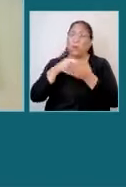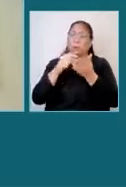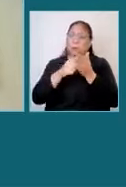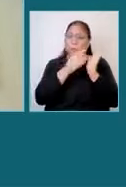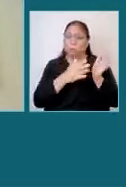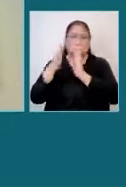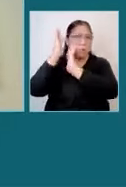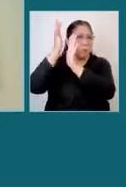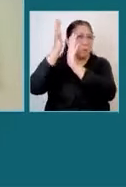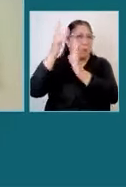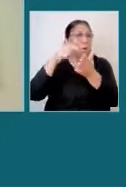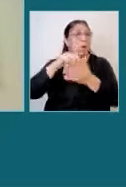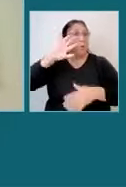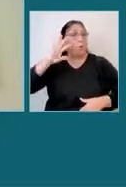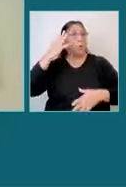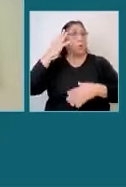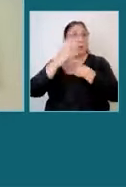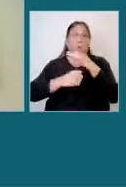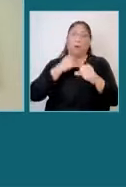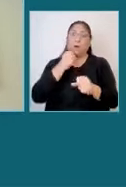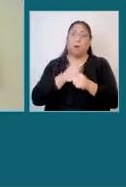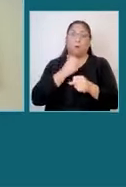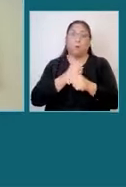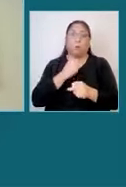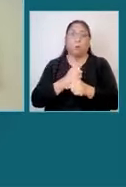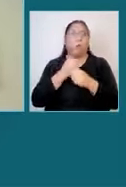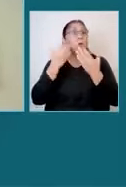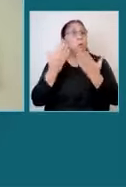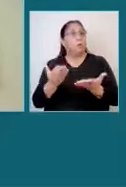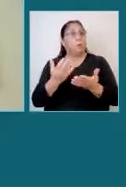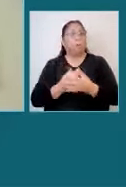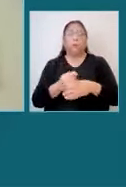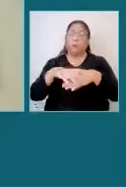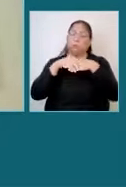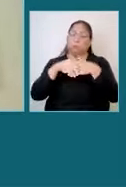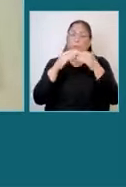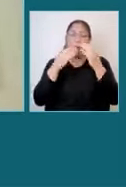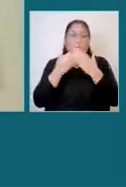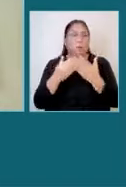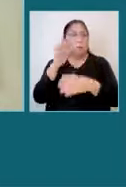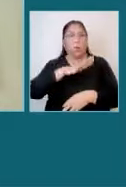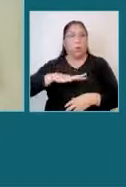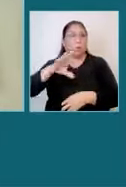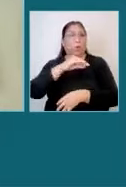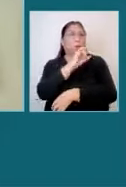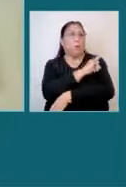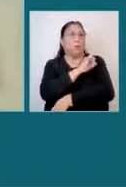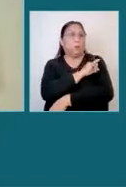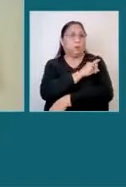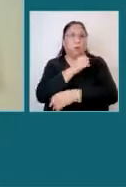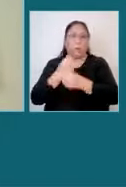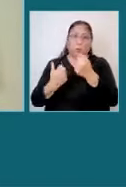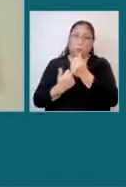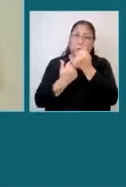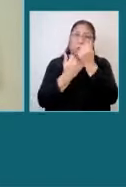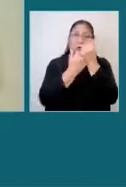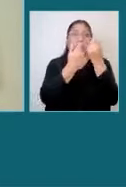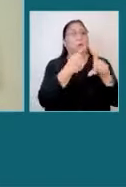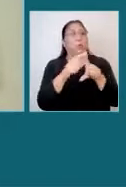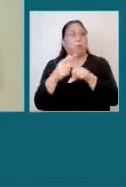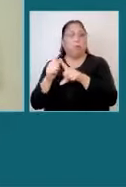este evento por quinto año consecutivo. Además, extiendo mi agradecimiento a todas las instituciones públicas y privadas que están contribuyendo desde diferentes